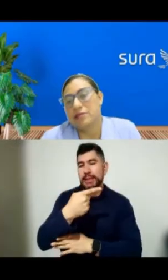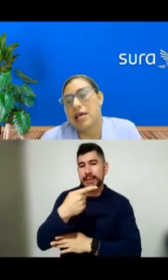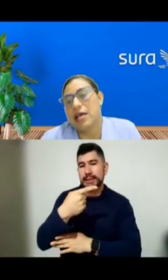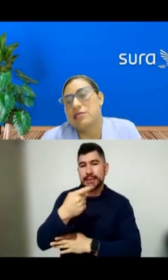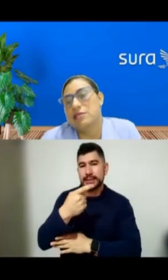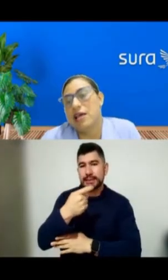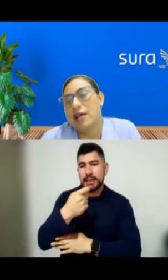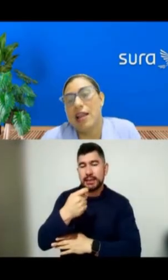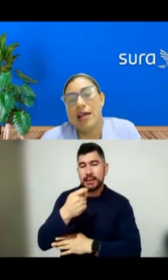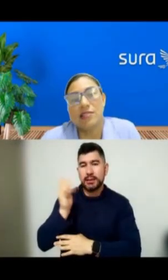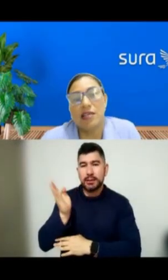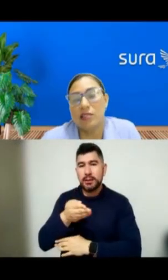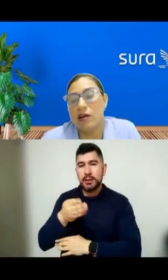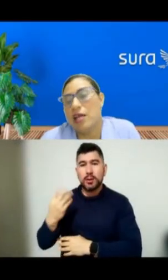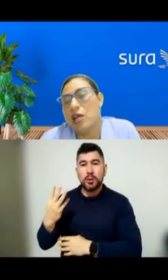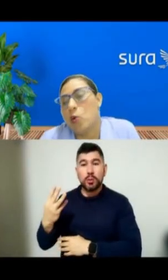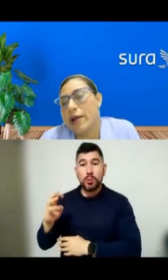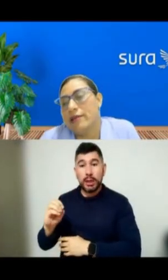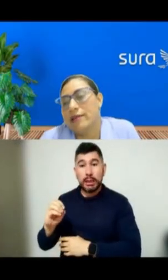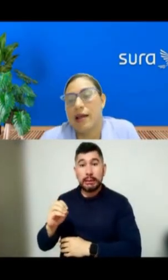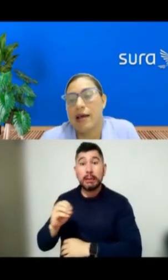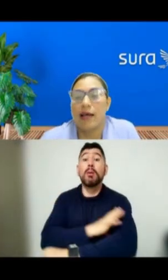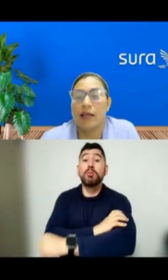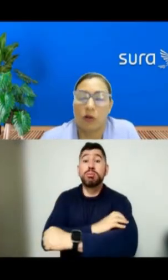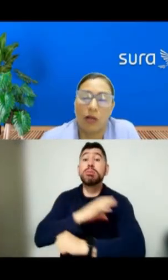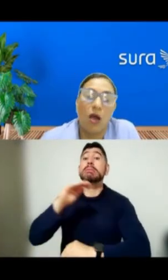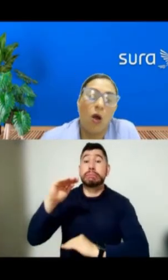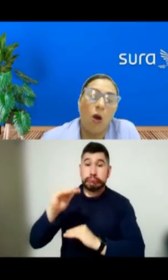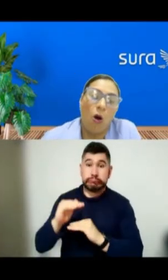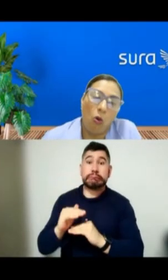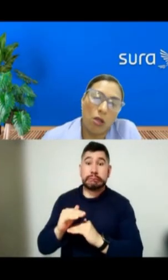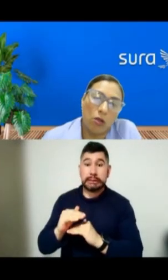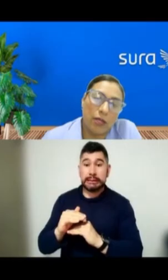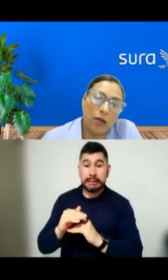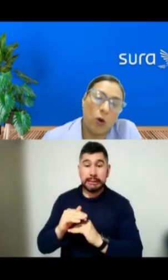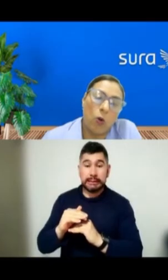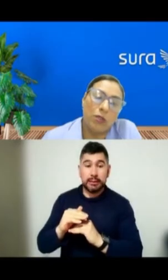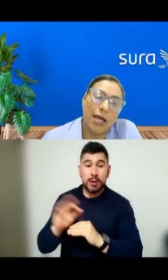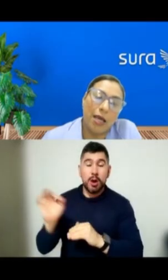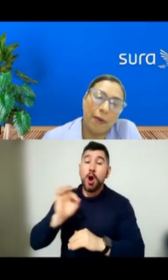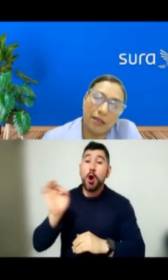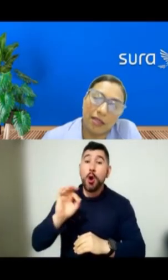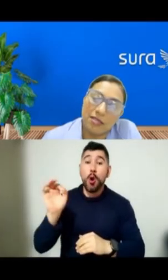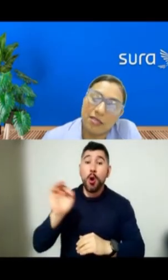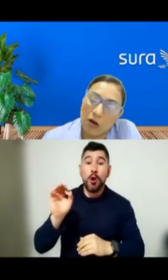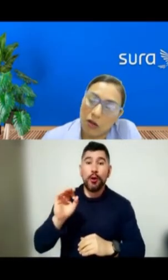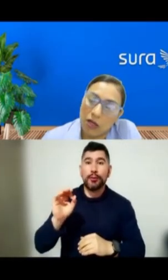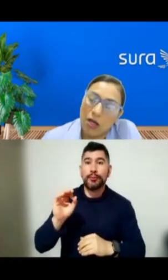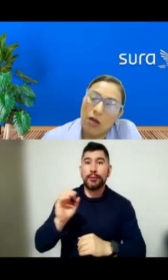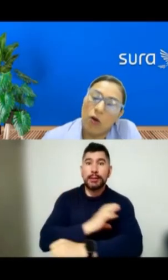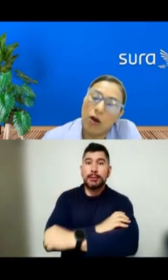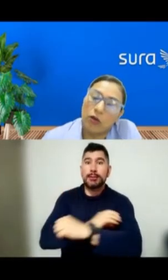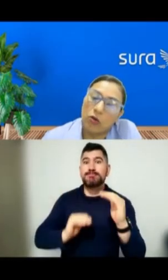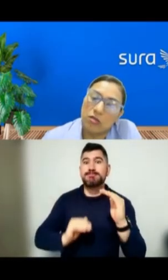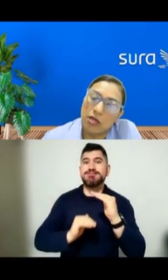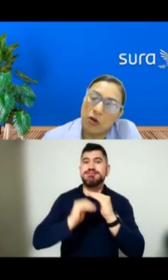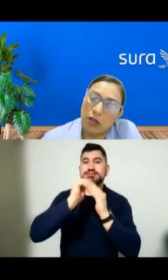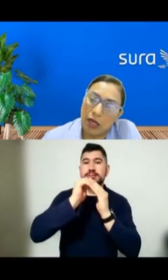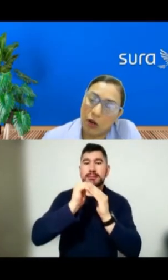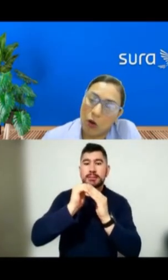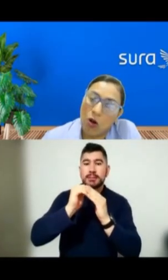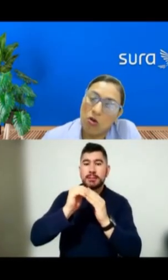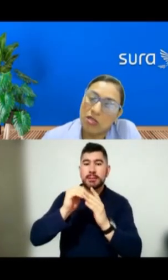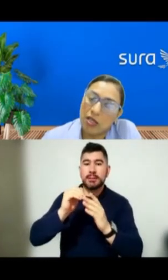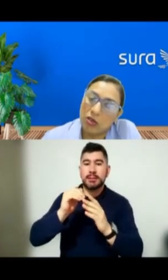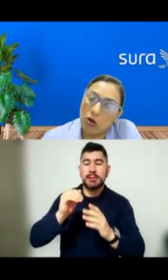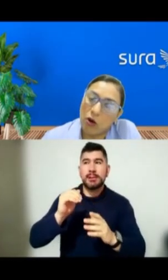140. O sea, 100 en la sístole y 40 en la diástole. O cuando tengo una hipertensión, cuando